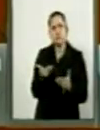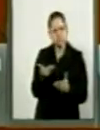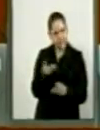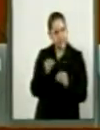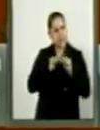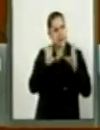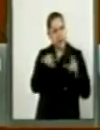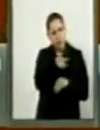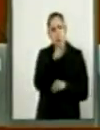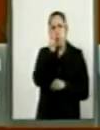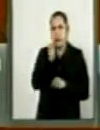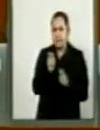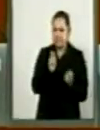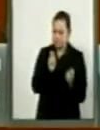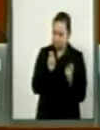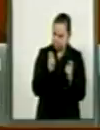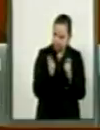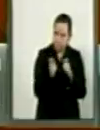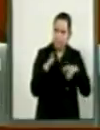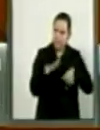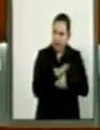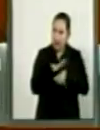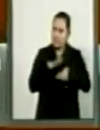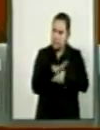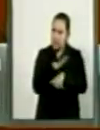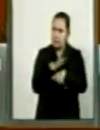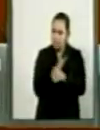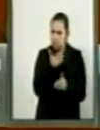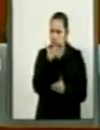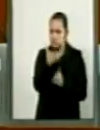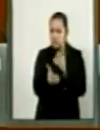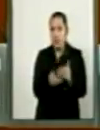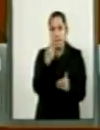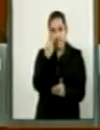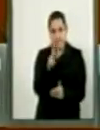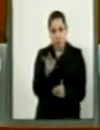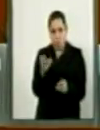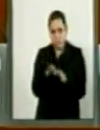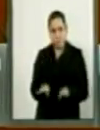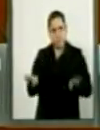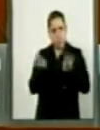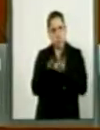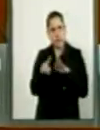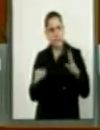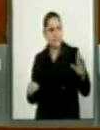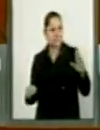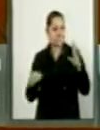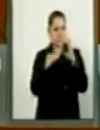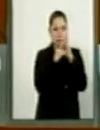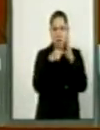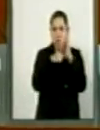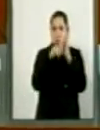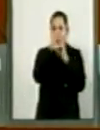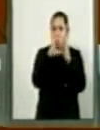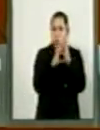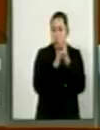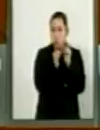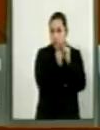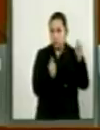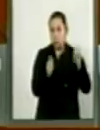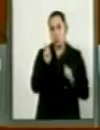aspecto meramente formal, pues elevamos a rango constitucional el derecho humano a buscar y recibir